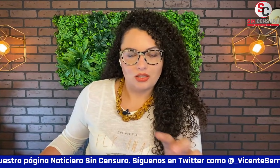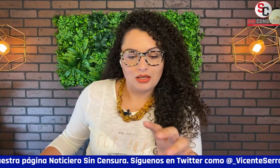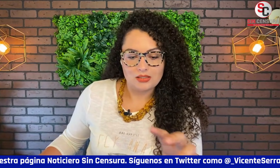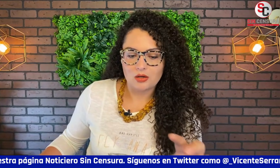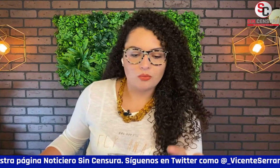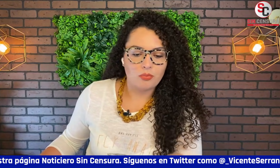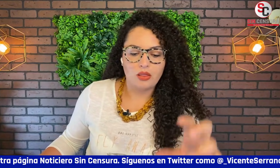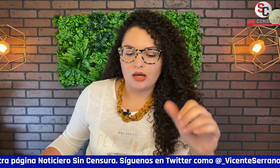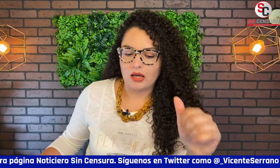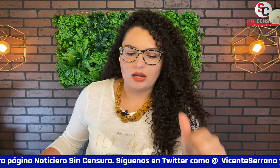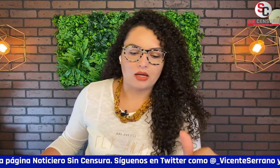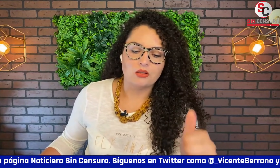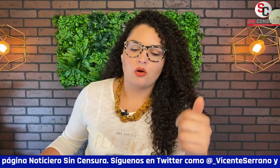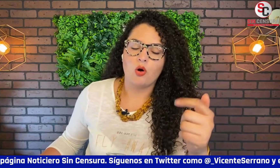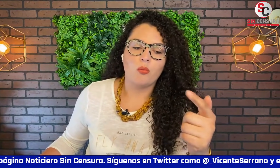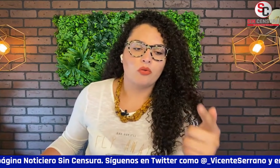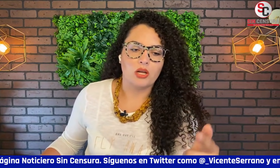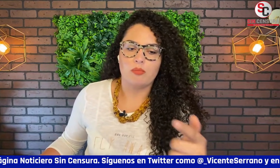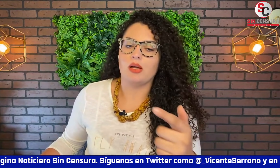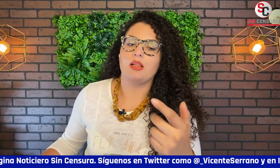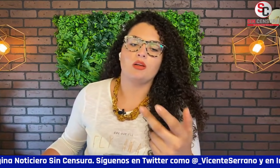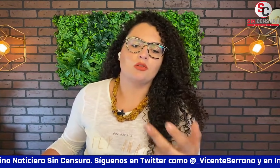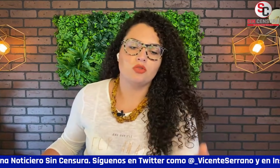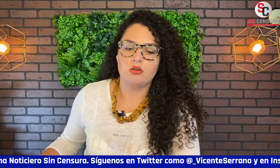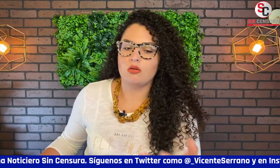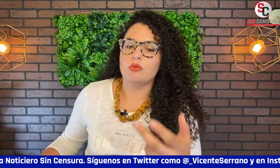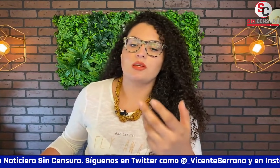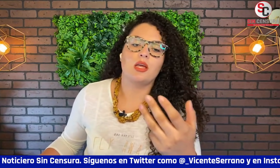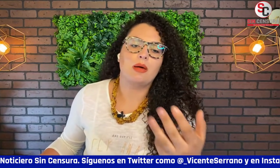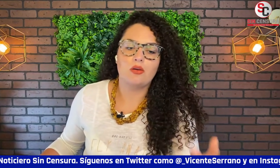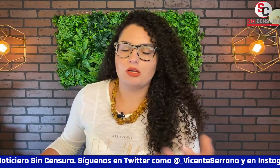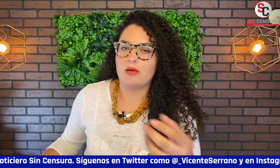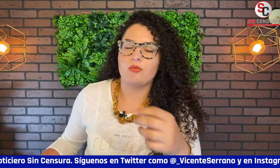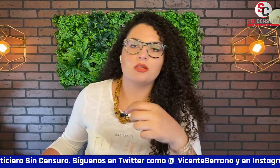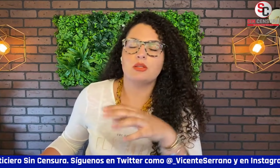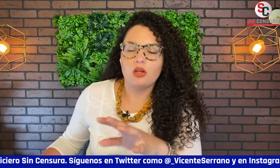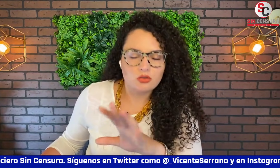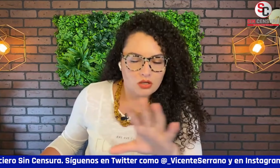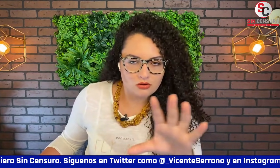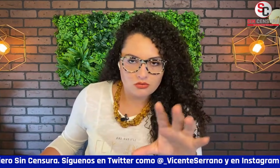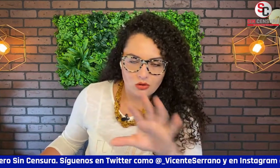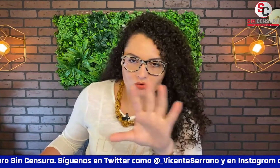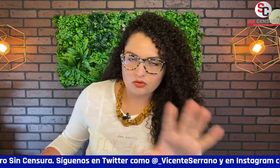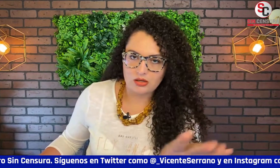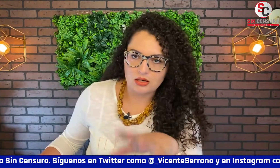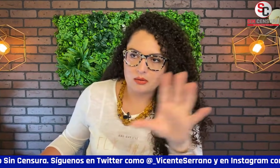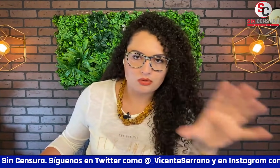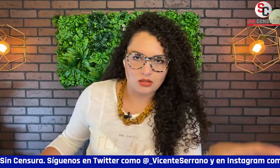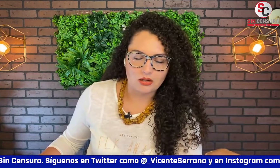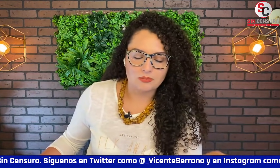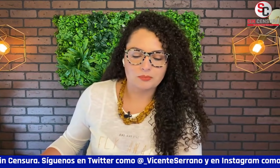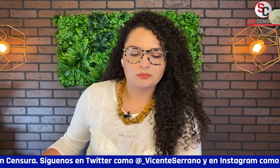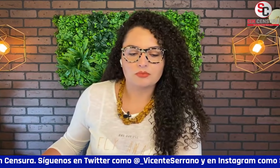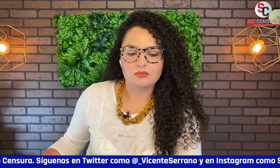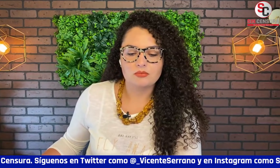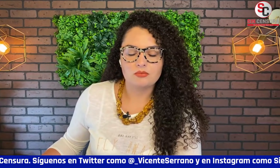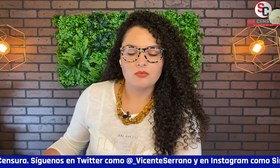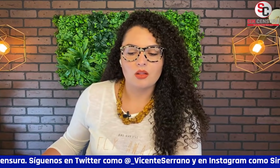Ellos, este grupo de Alejandro Hope, Felipe Calderón, Ciro Gómez Leyva, Lorian Frisby, todos los que les acabo de citar,